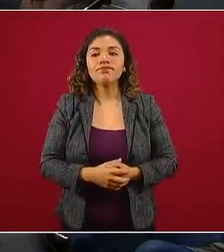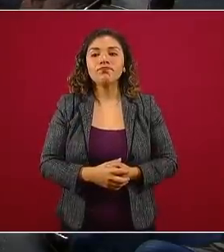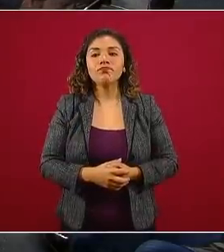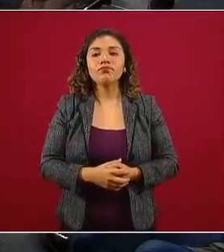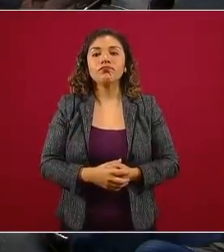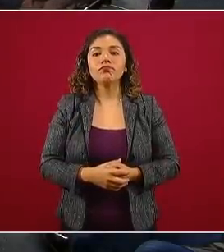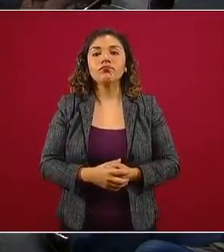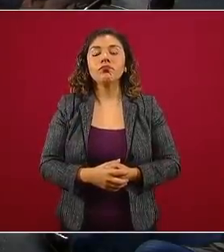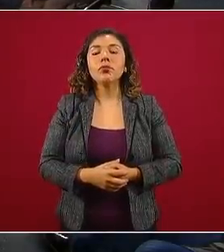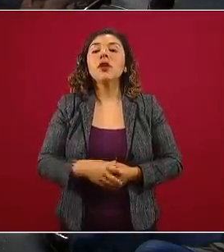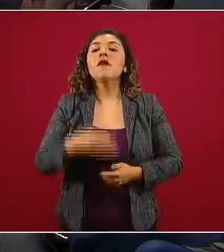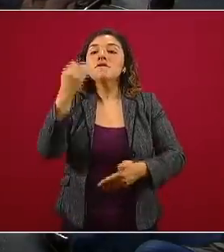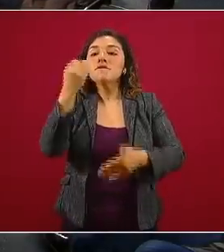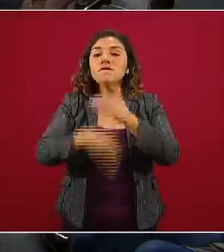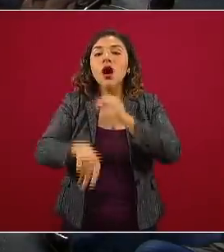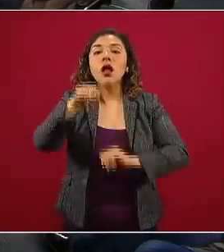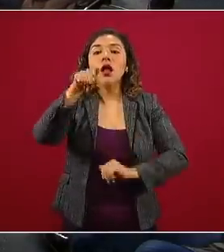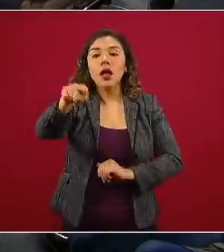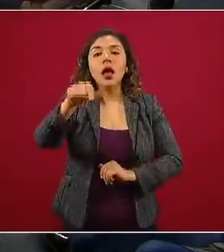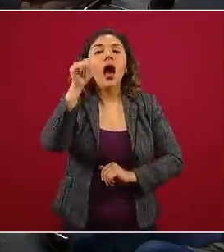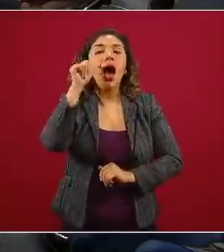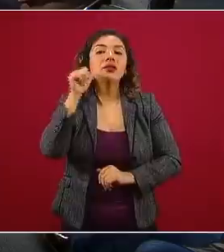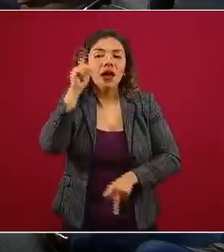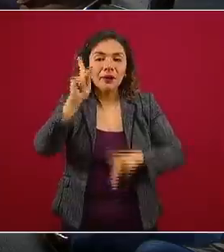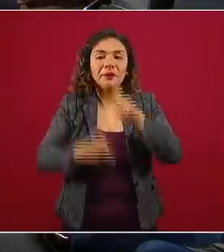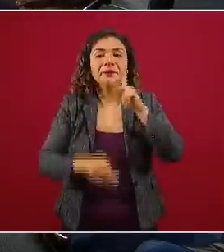yo no pendiente y hay leyes